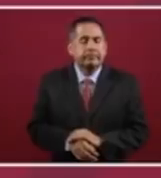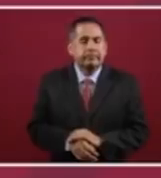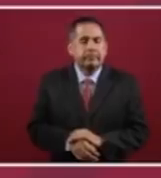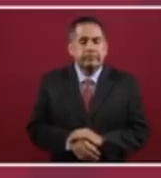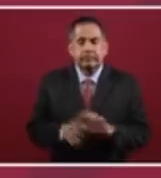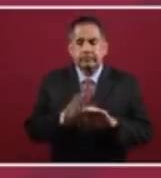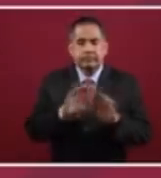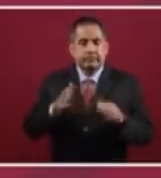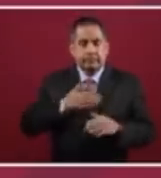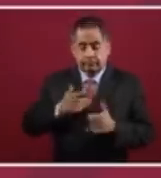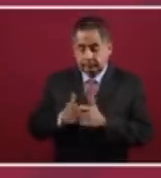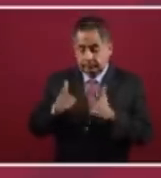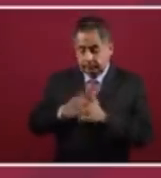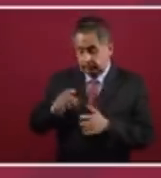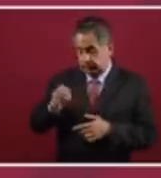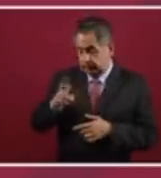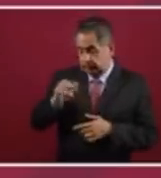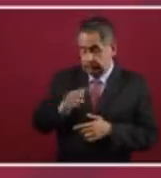mi partido.